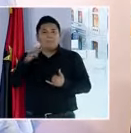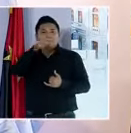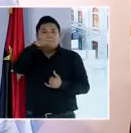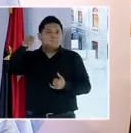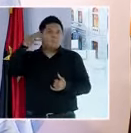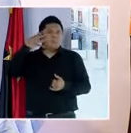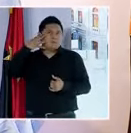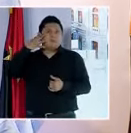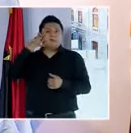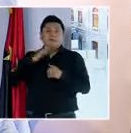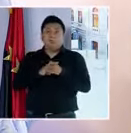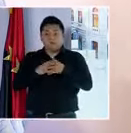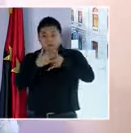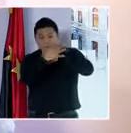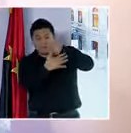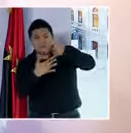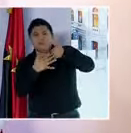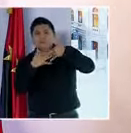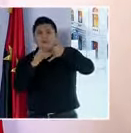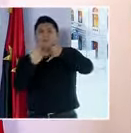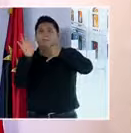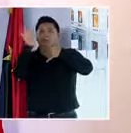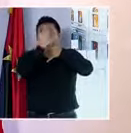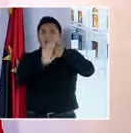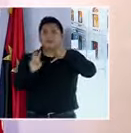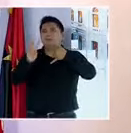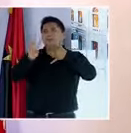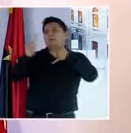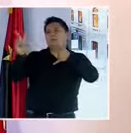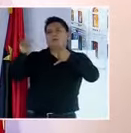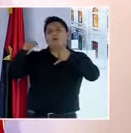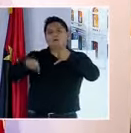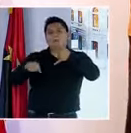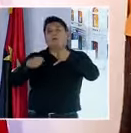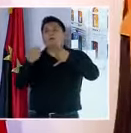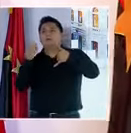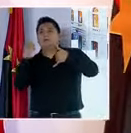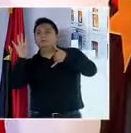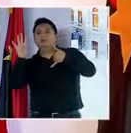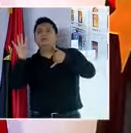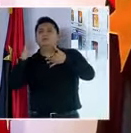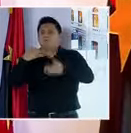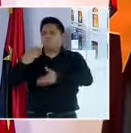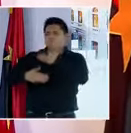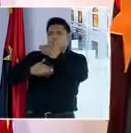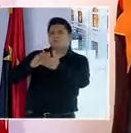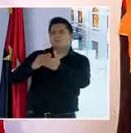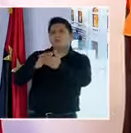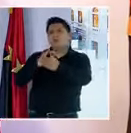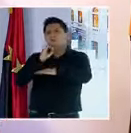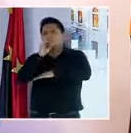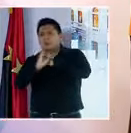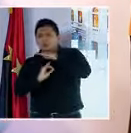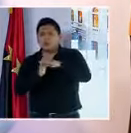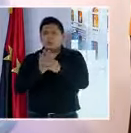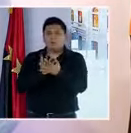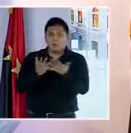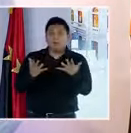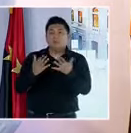número 14 entre 33 en procesos de internacionalización. Somos